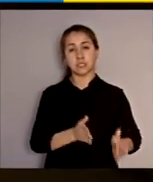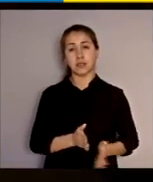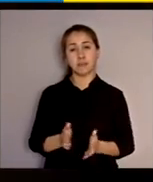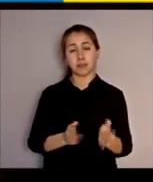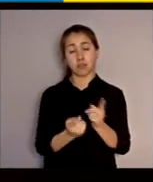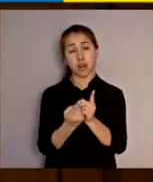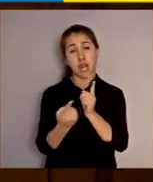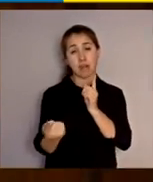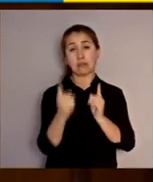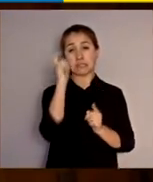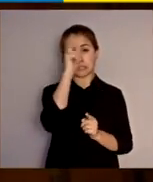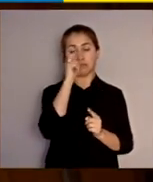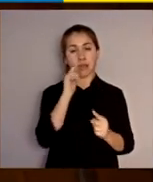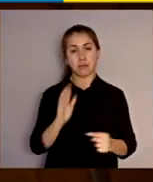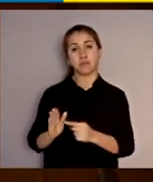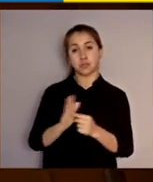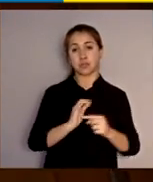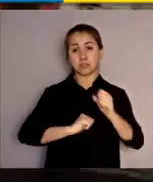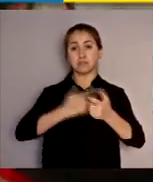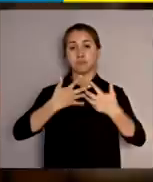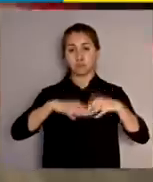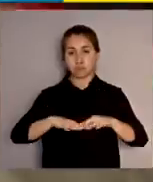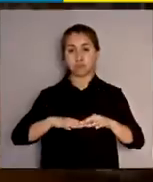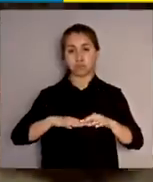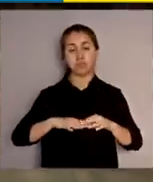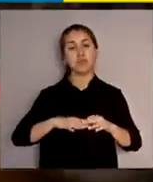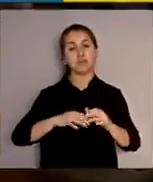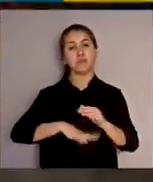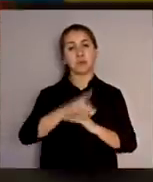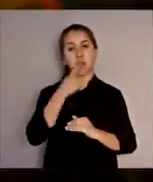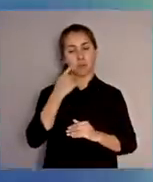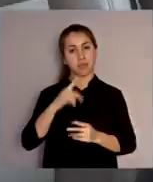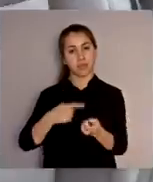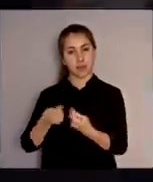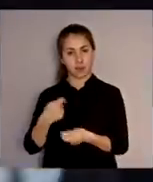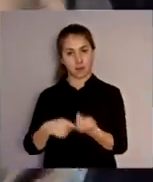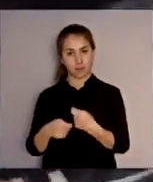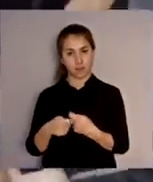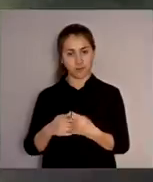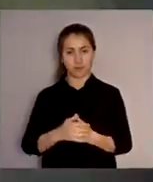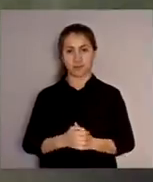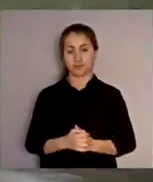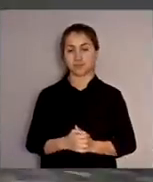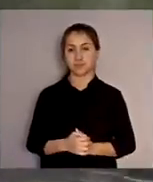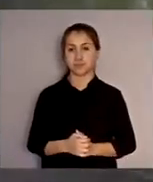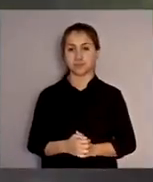largo y complejo y me mostrará que un empresario es mucho más que un hombre de negocios.